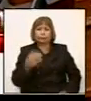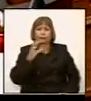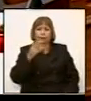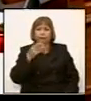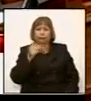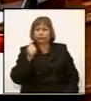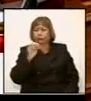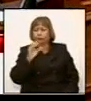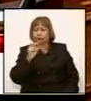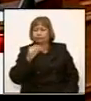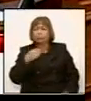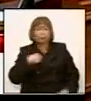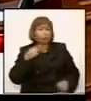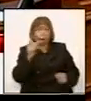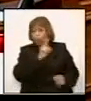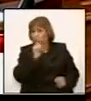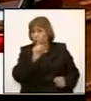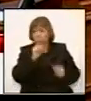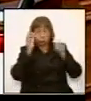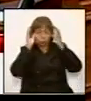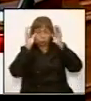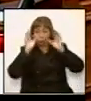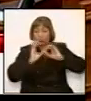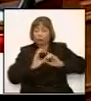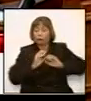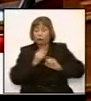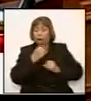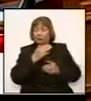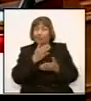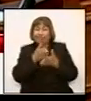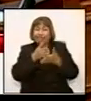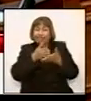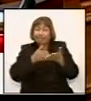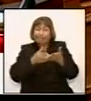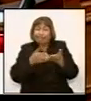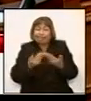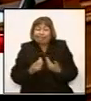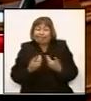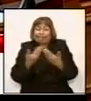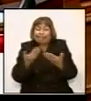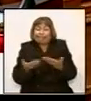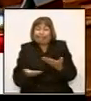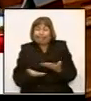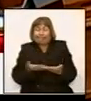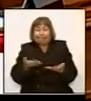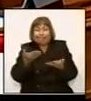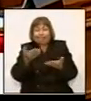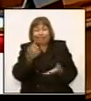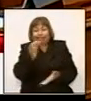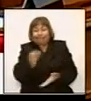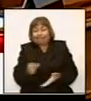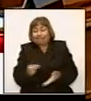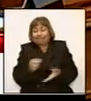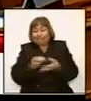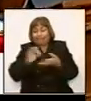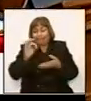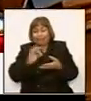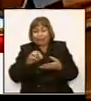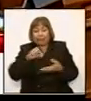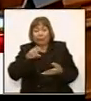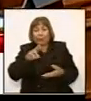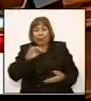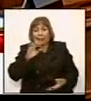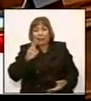Chacón. En lo que yo no estoy de acuerdo es en la parte de darle la facultad que a esa precalificación previa del